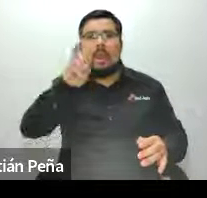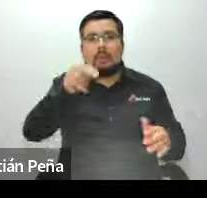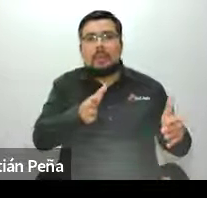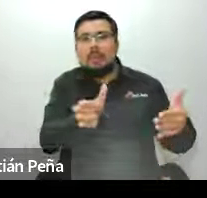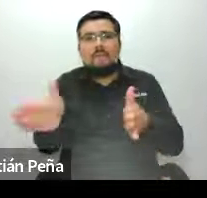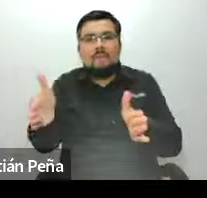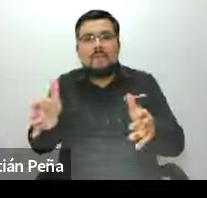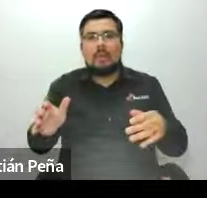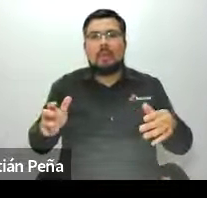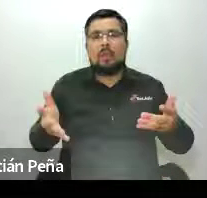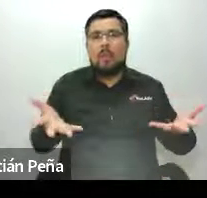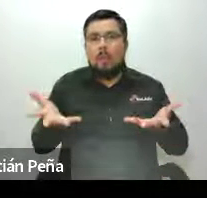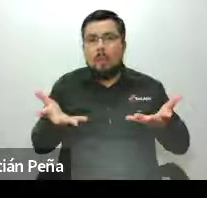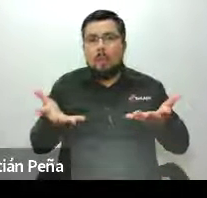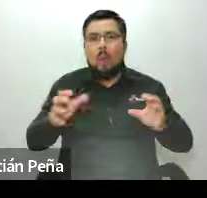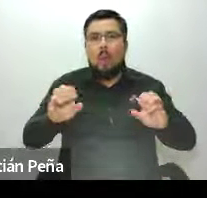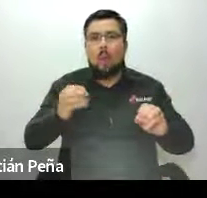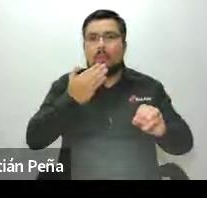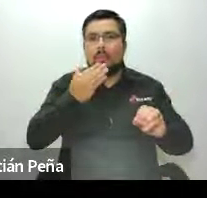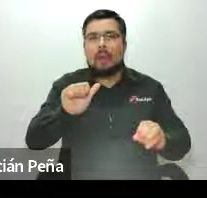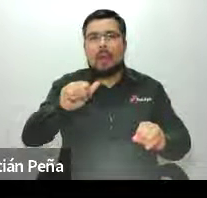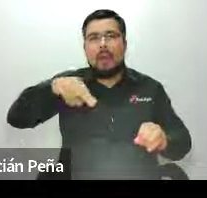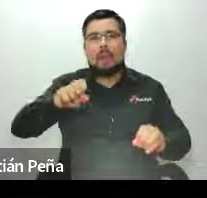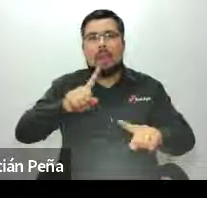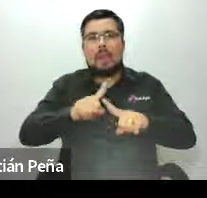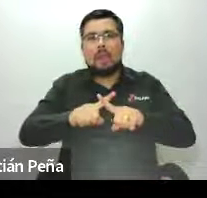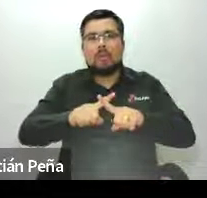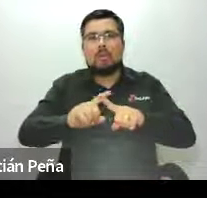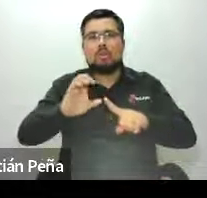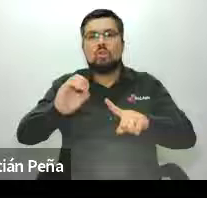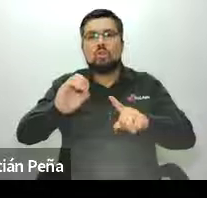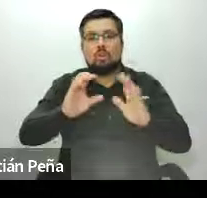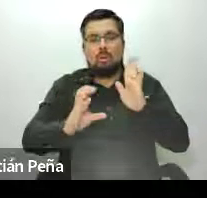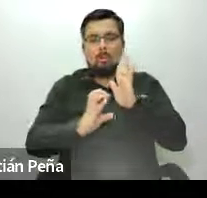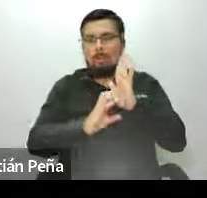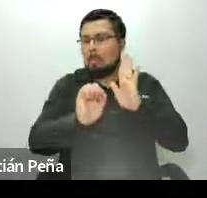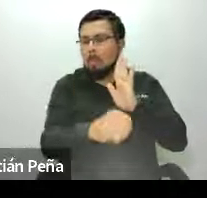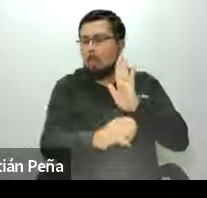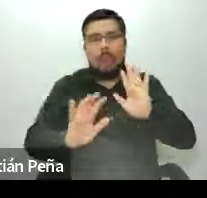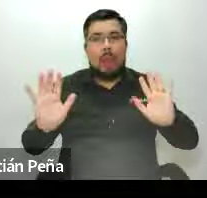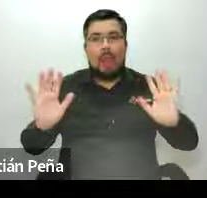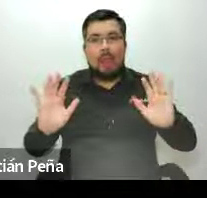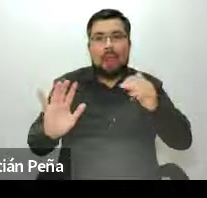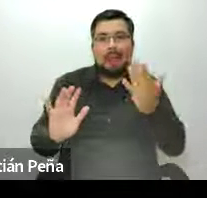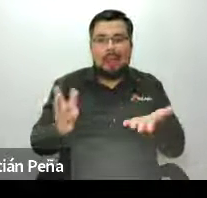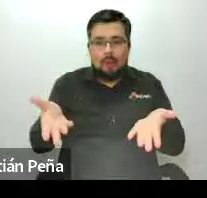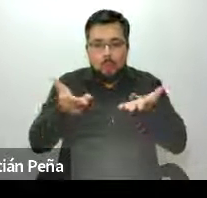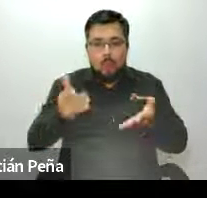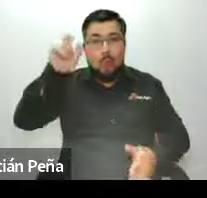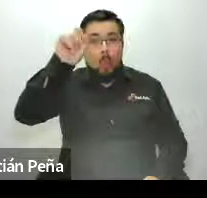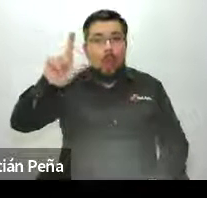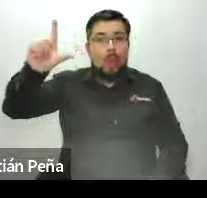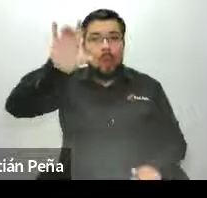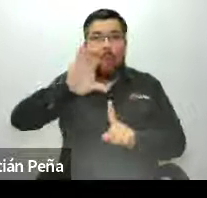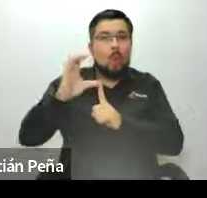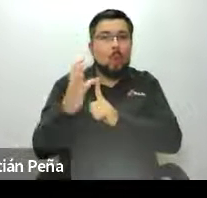anexos, de alguna manera nos dan una lógica, que es lo que estamos diciendo aquí, de una cultura curricular,